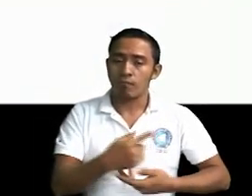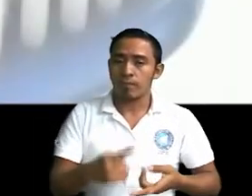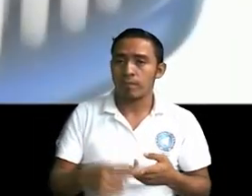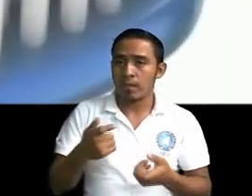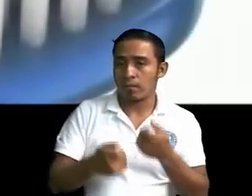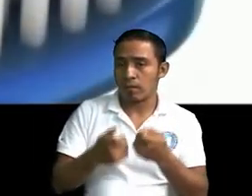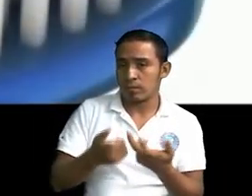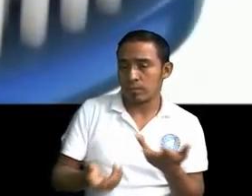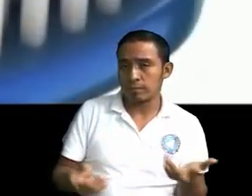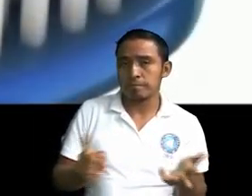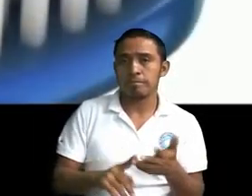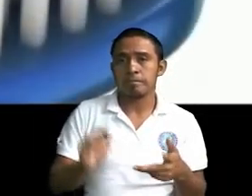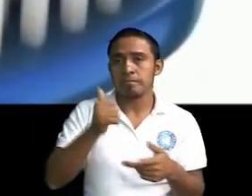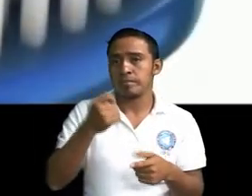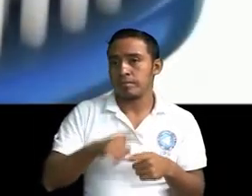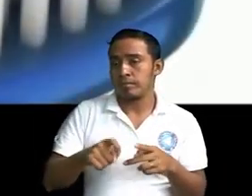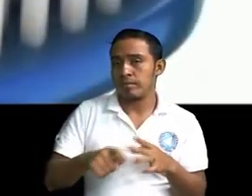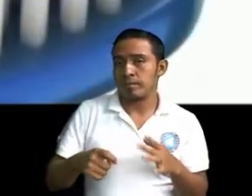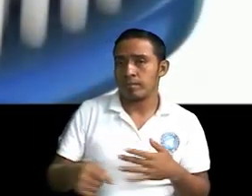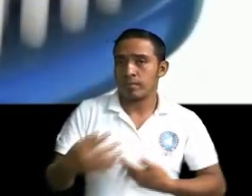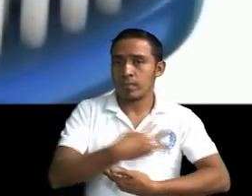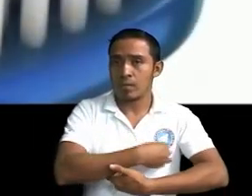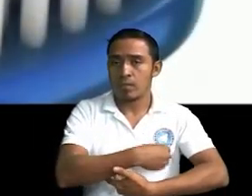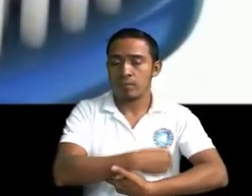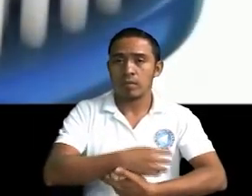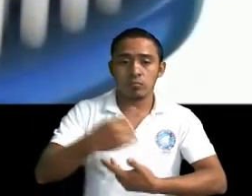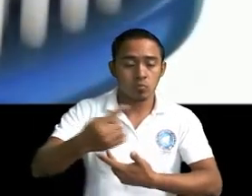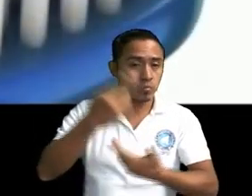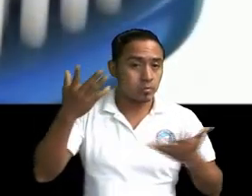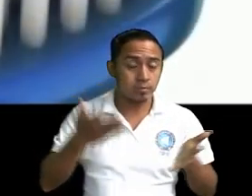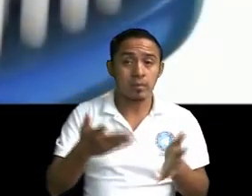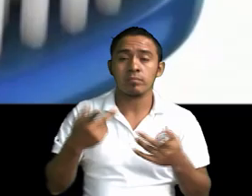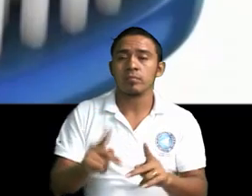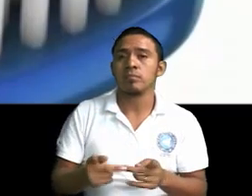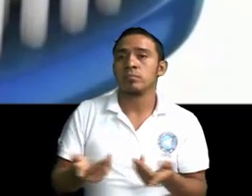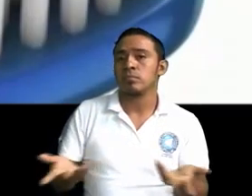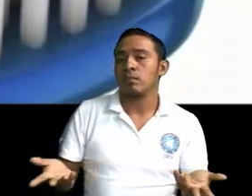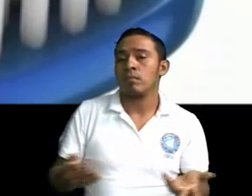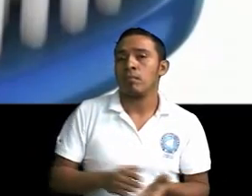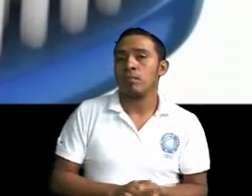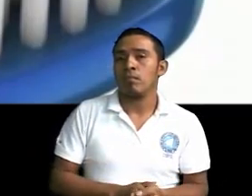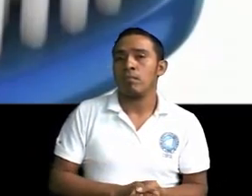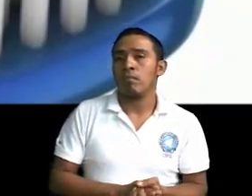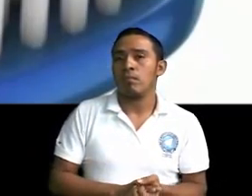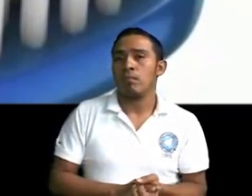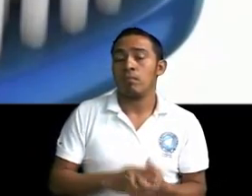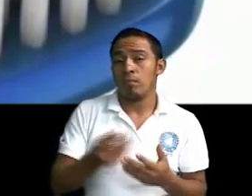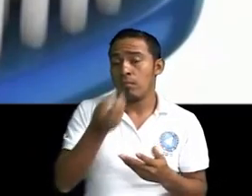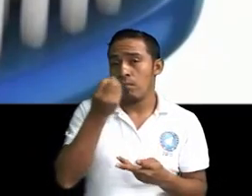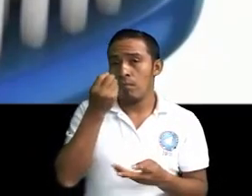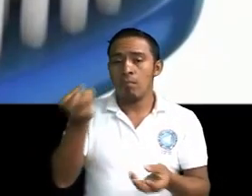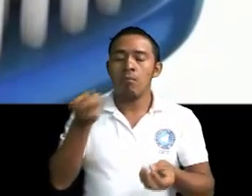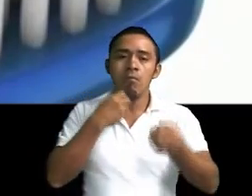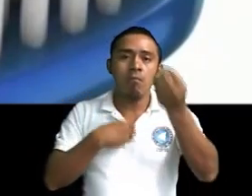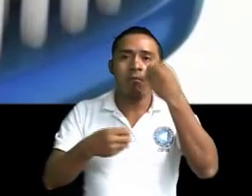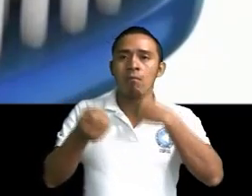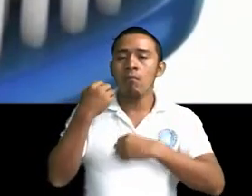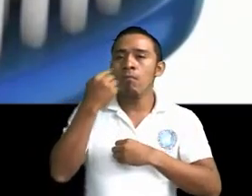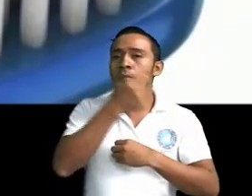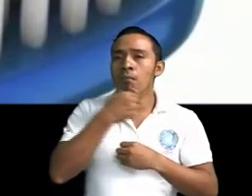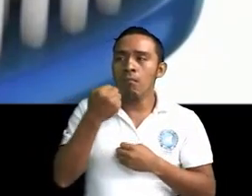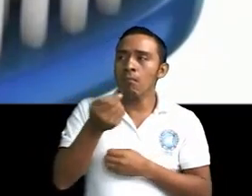hasta los seis meses se supone que debe ser una lactancia materna exclusiva pero el niño está introduciendo alimentos a su boca y